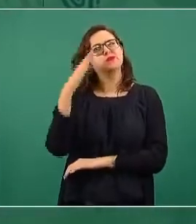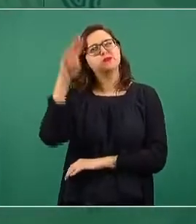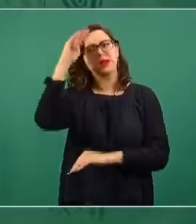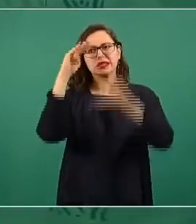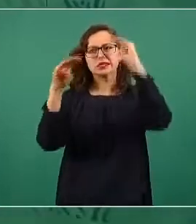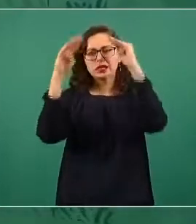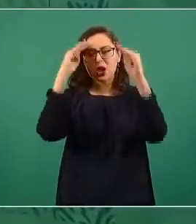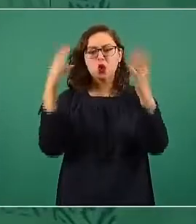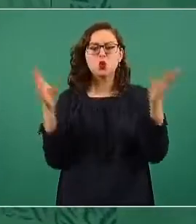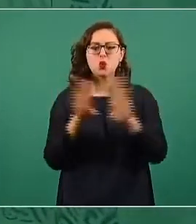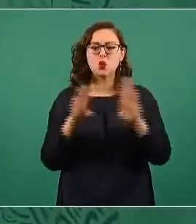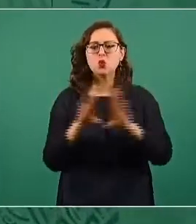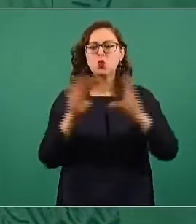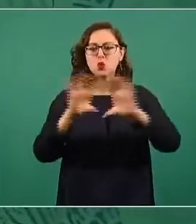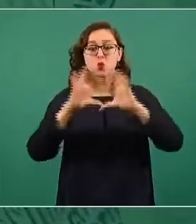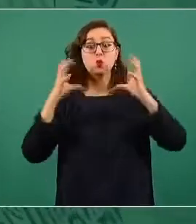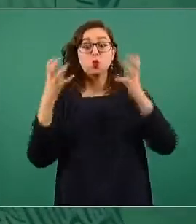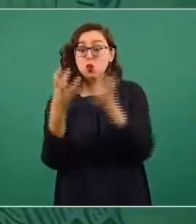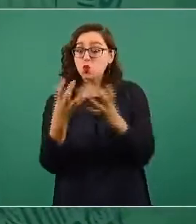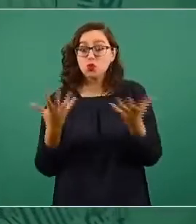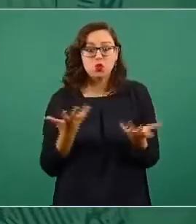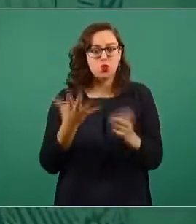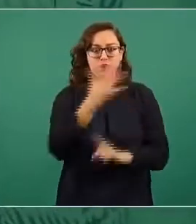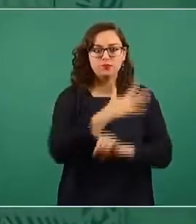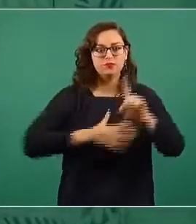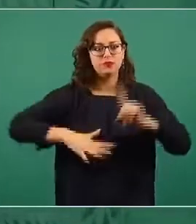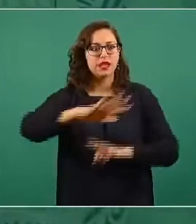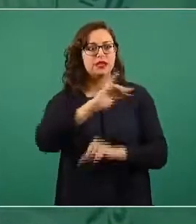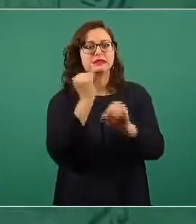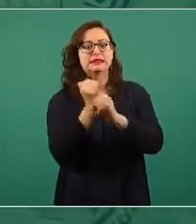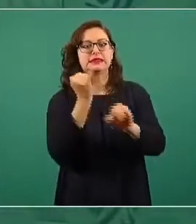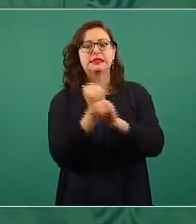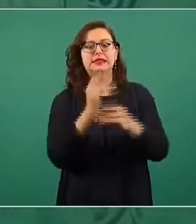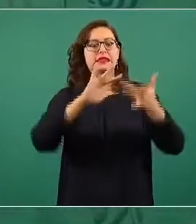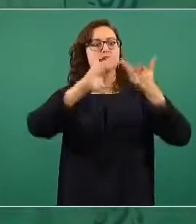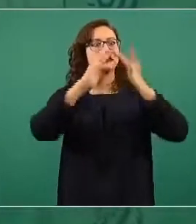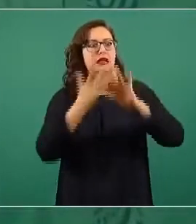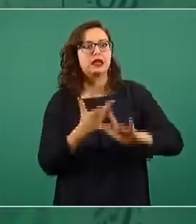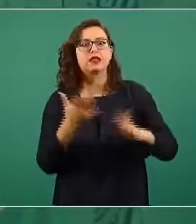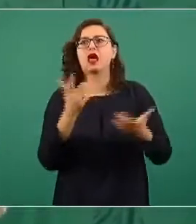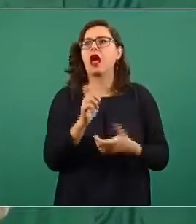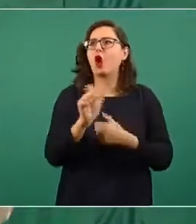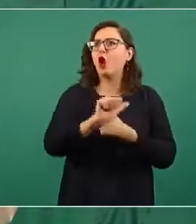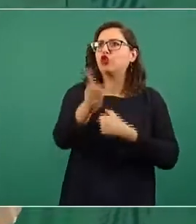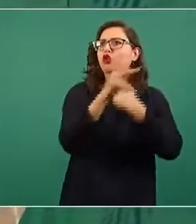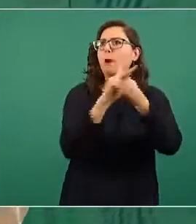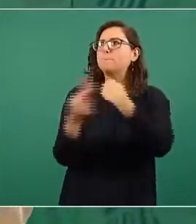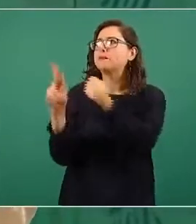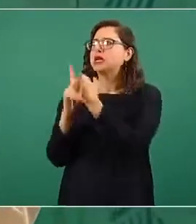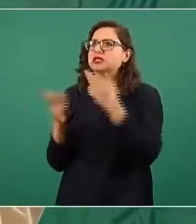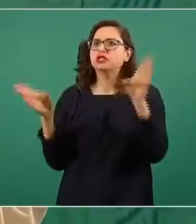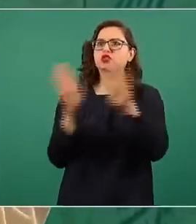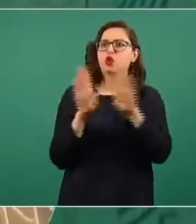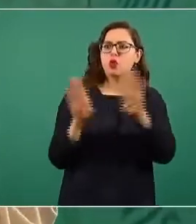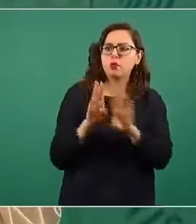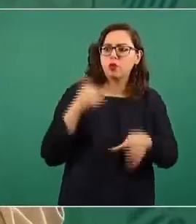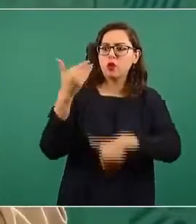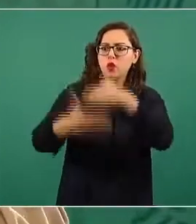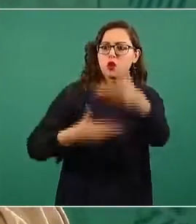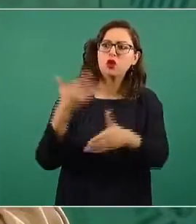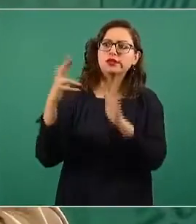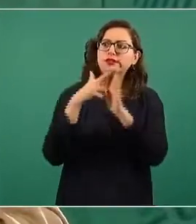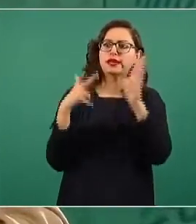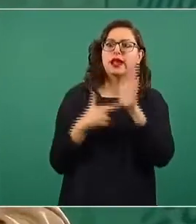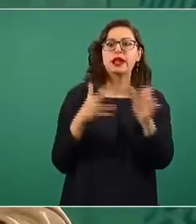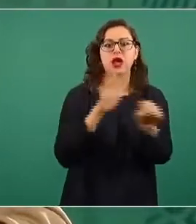mundial sobre la regulación o no de estas redes sociales y qué países han avanzado, qué países tienen una regulación, hacer un